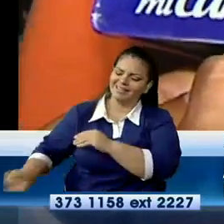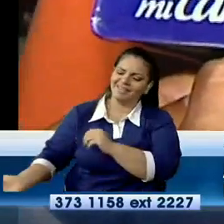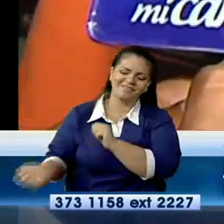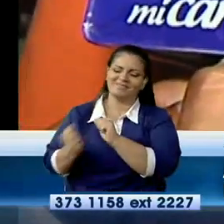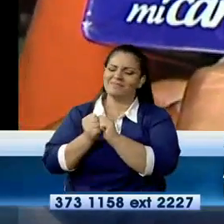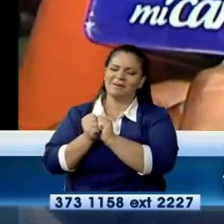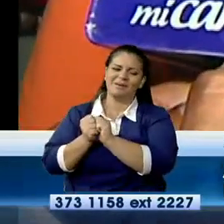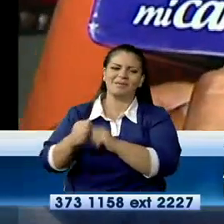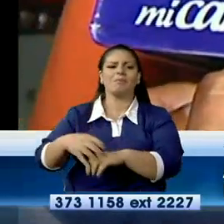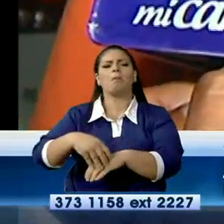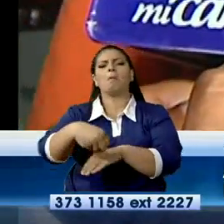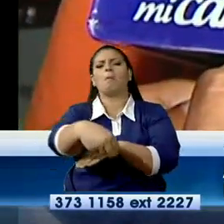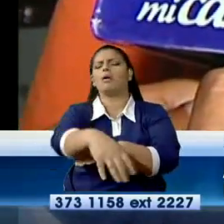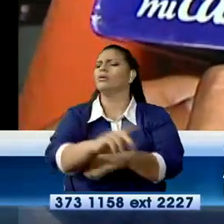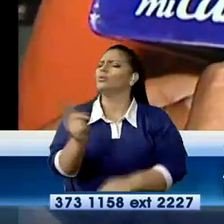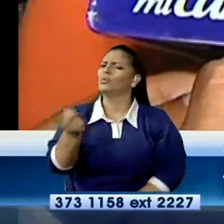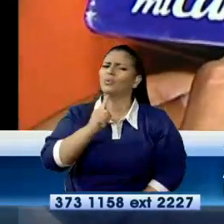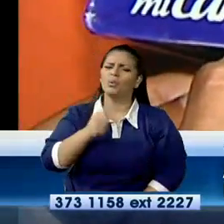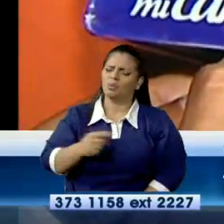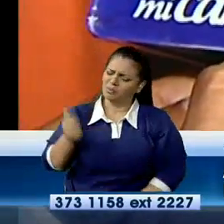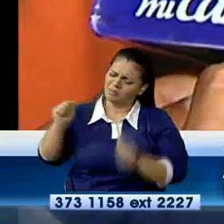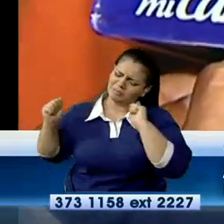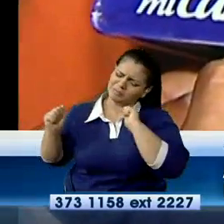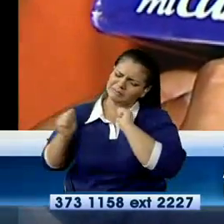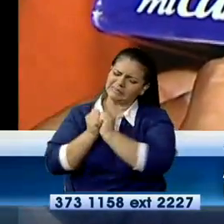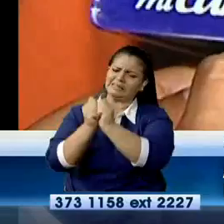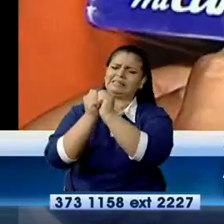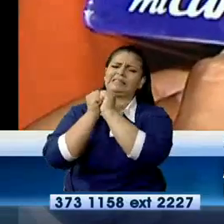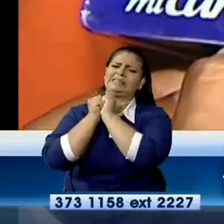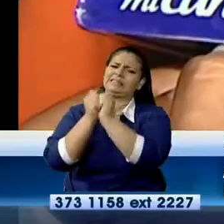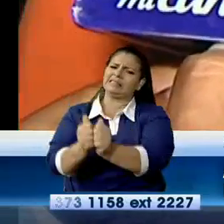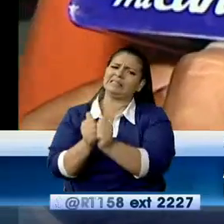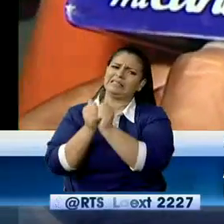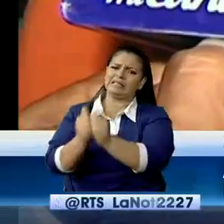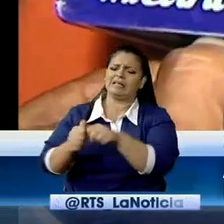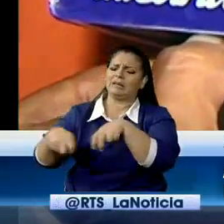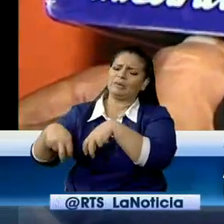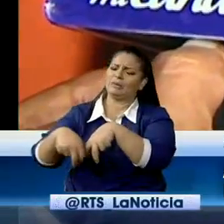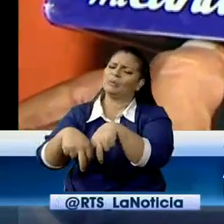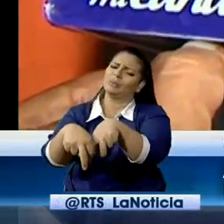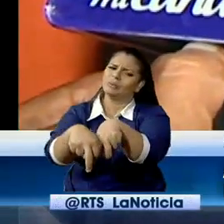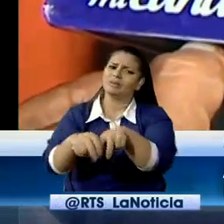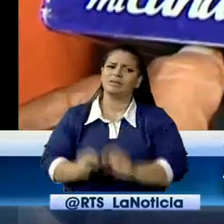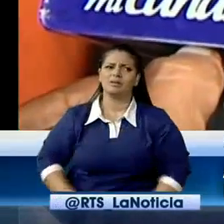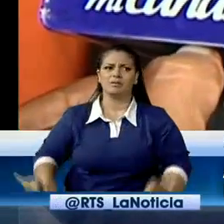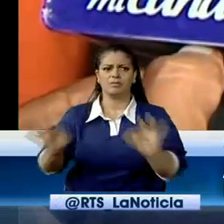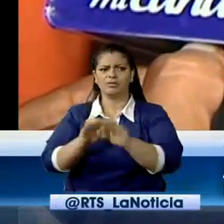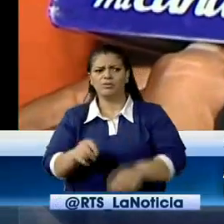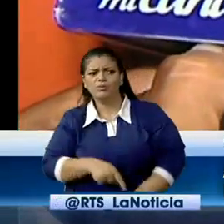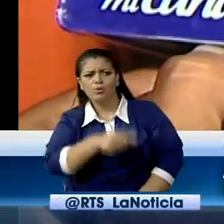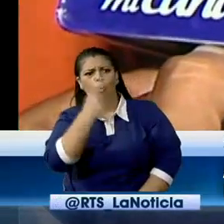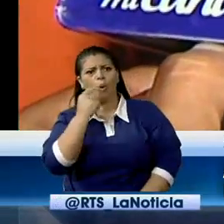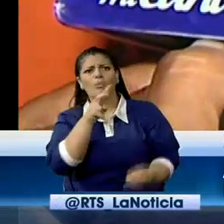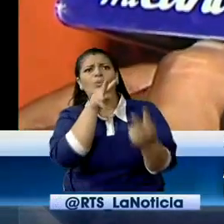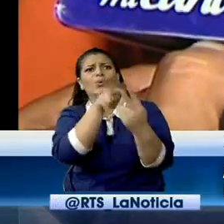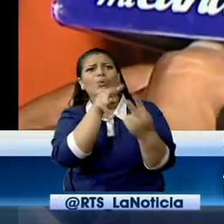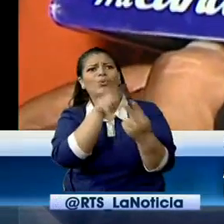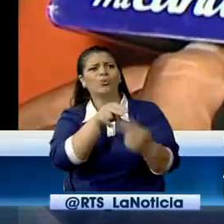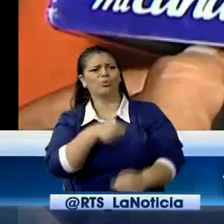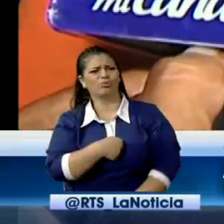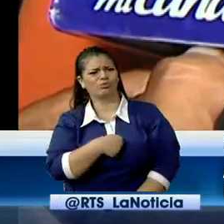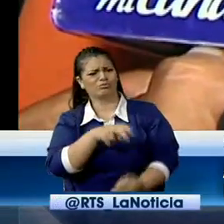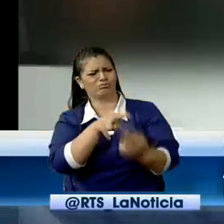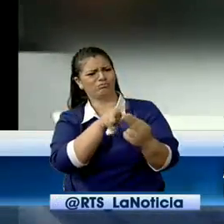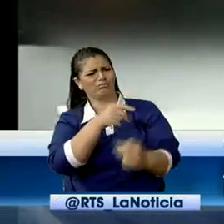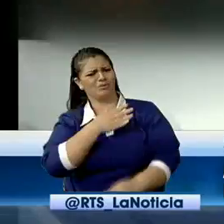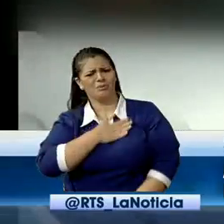ellos estudiando, porque mire que yo es vecino mío que vive a los lados de mi casa y mire lo que era ha estado haciendo con